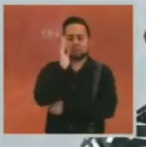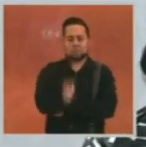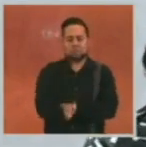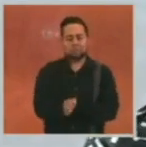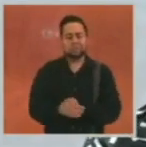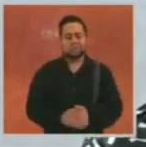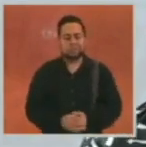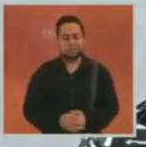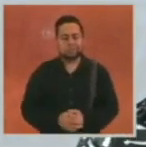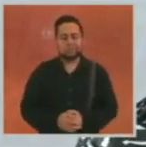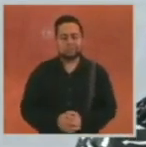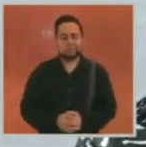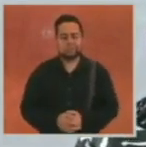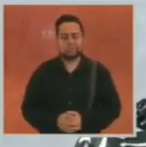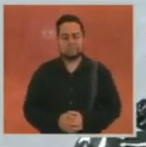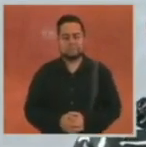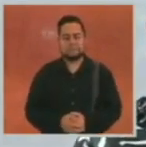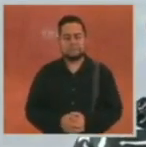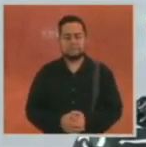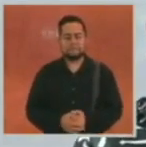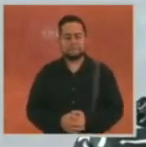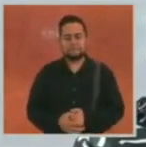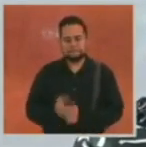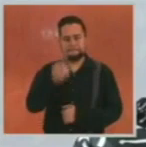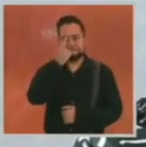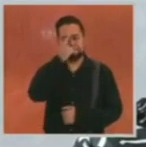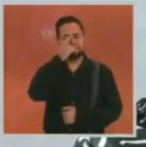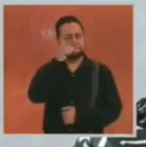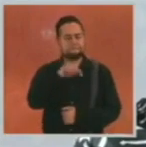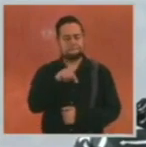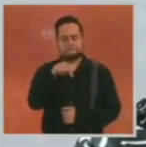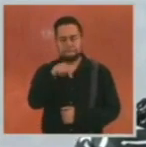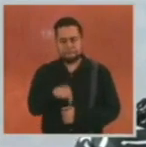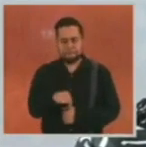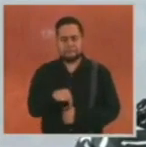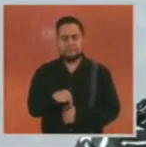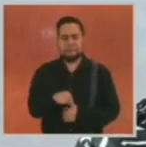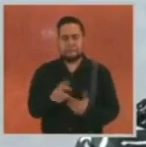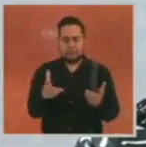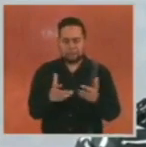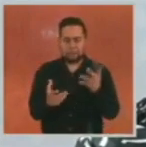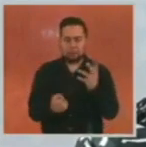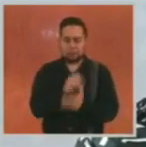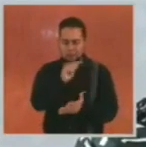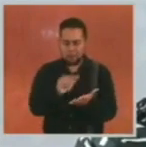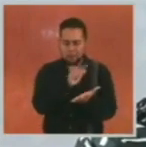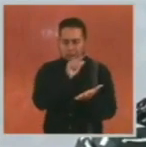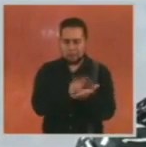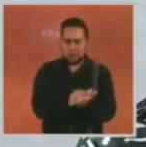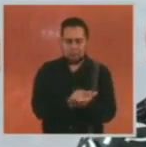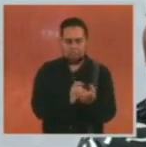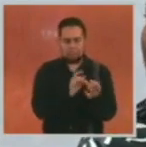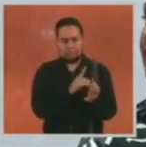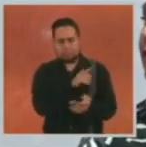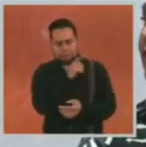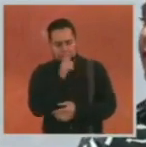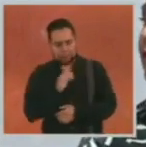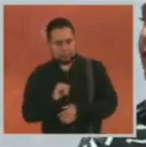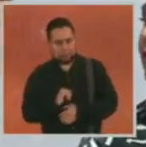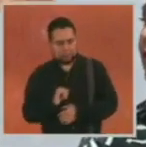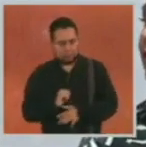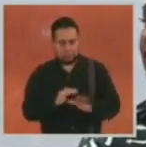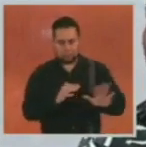no evitar o de evitar Mejor dicho que no salga o que no tengamos una ley por algún interés personal